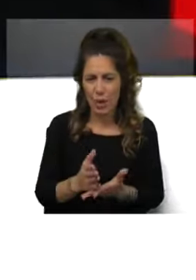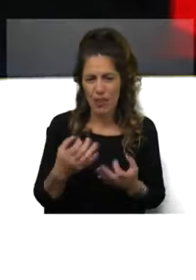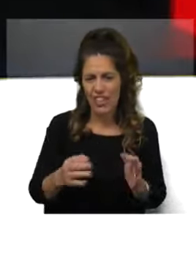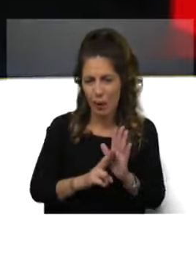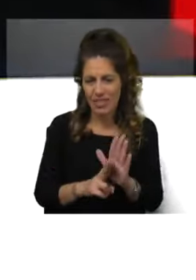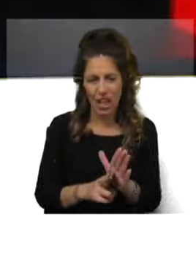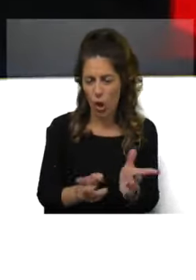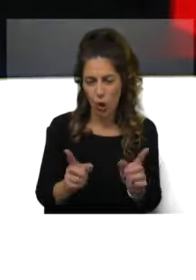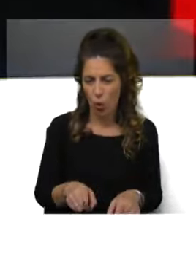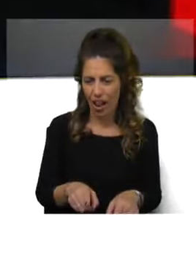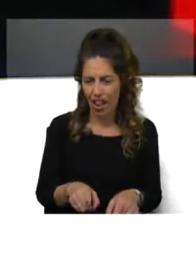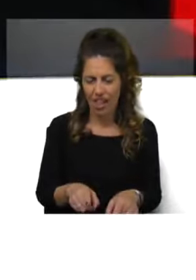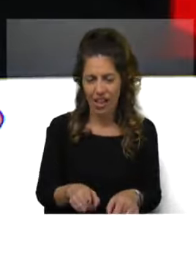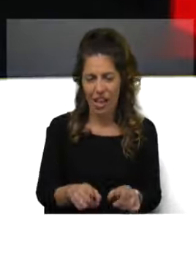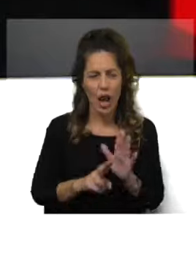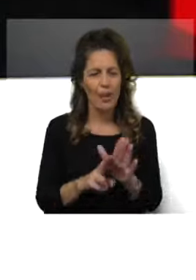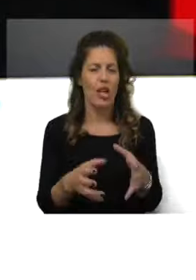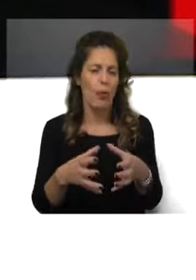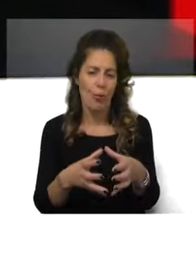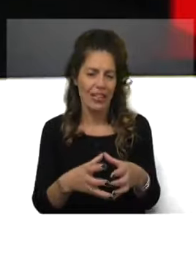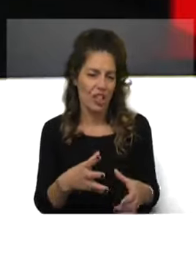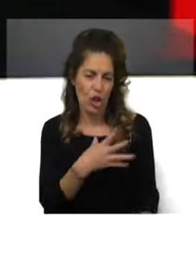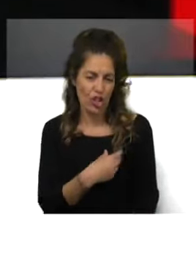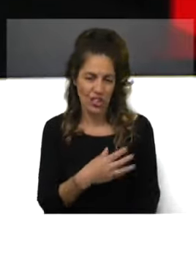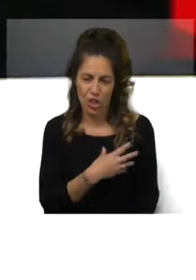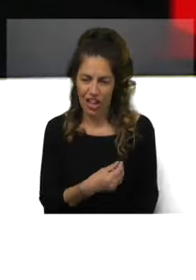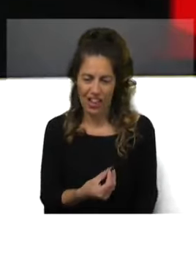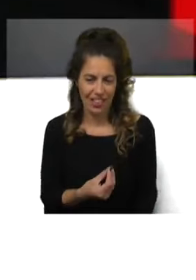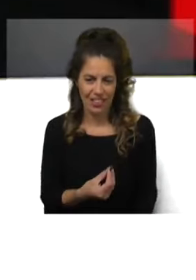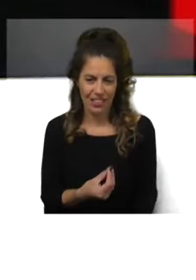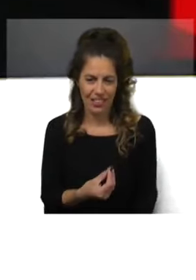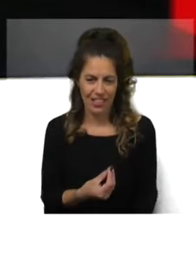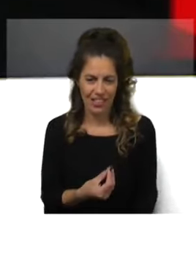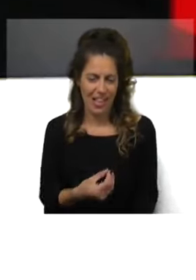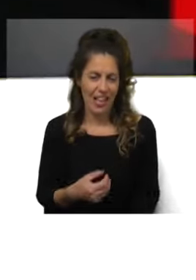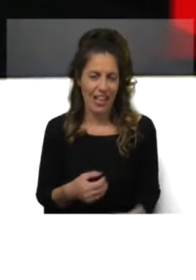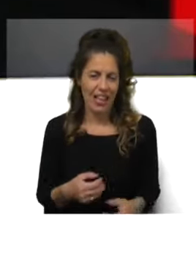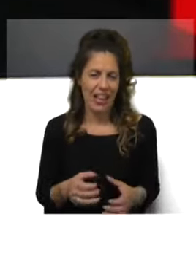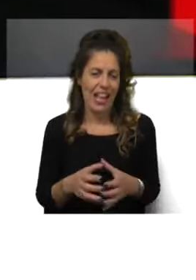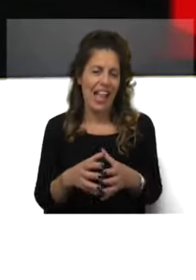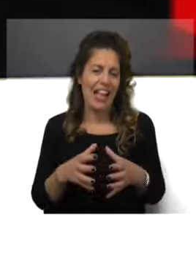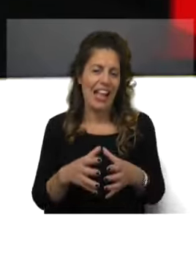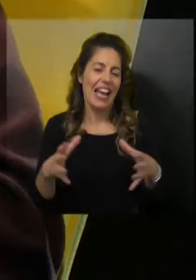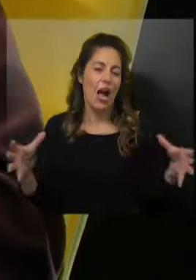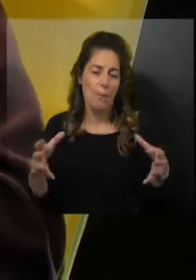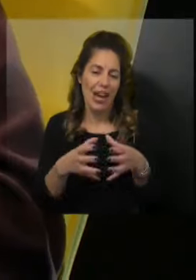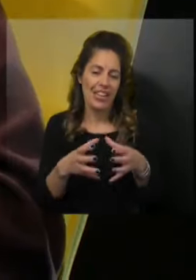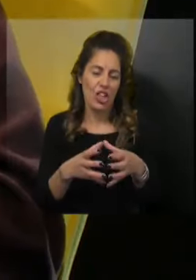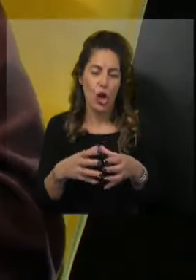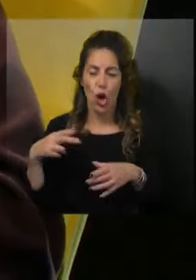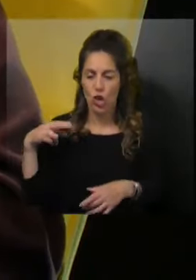Igual sea está bien representado por el partido nacional o sea el gran partido conservador del Uruguay es el Partido Nacional